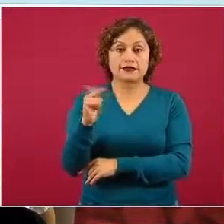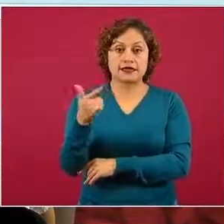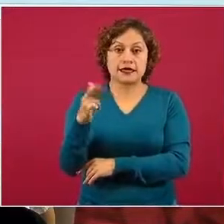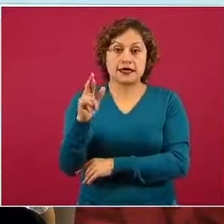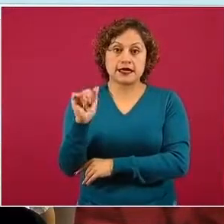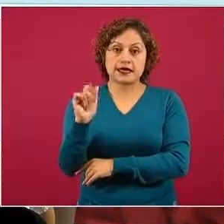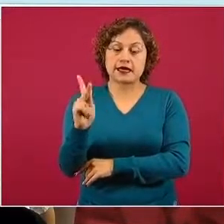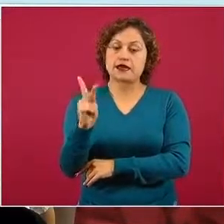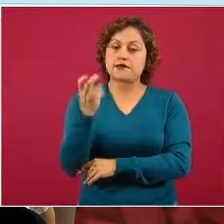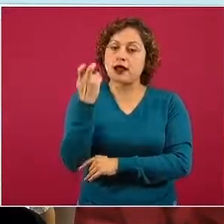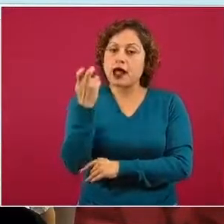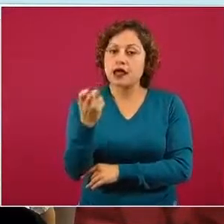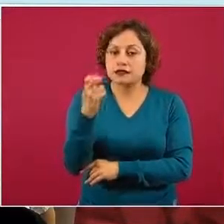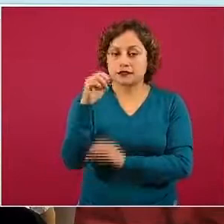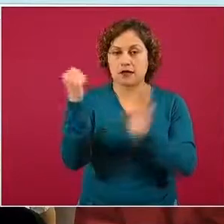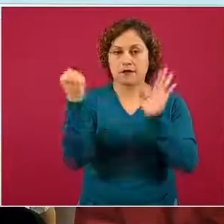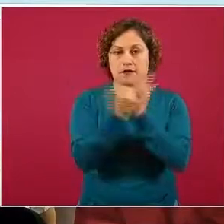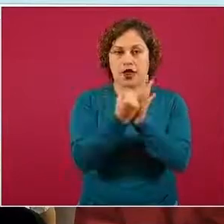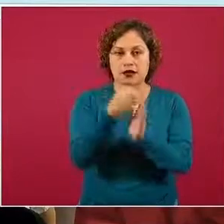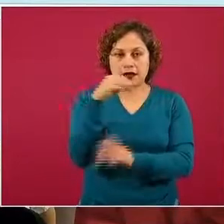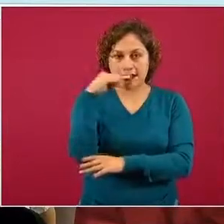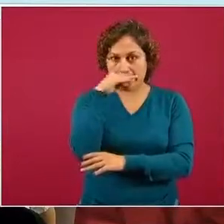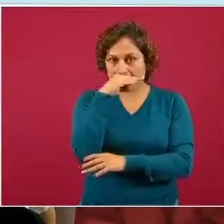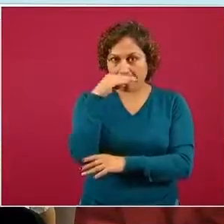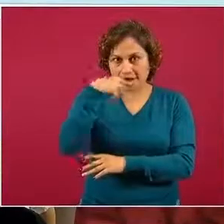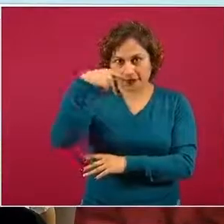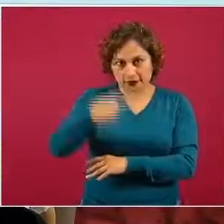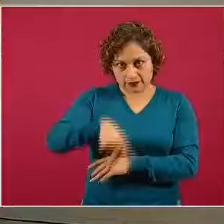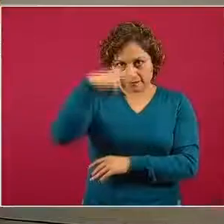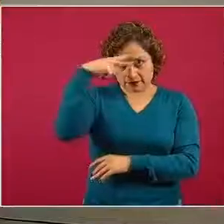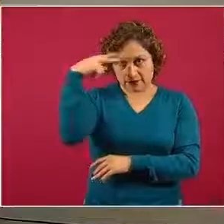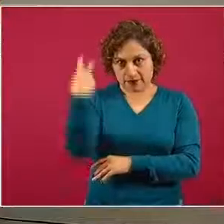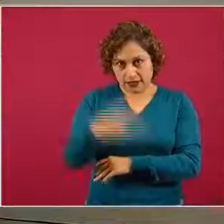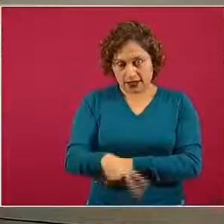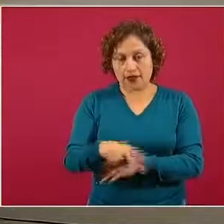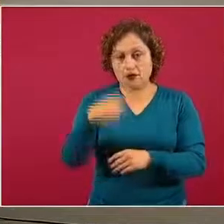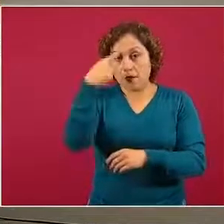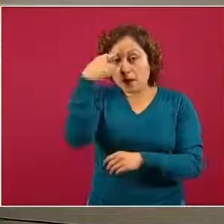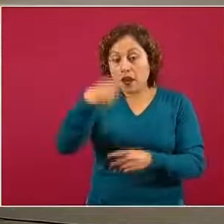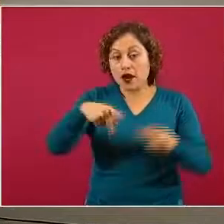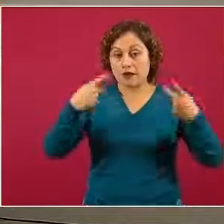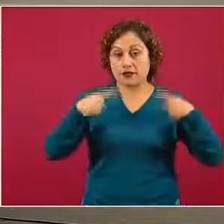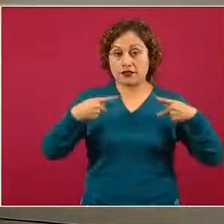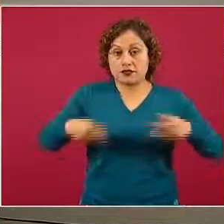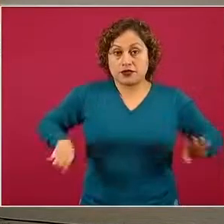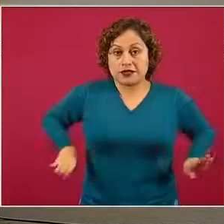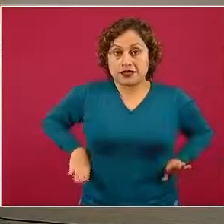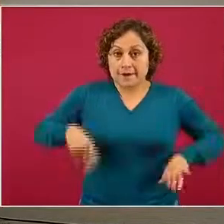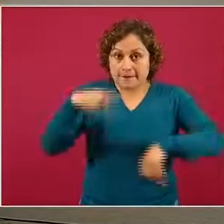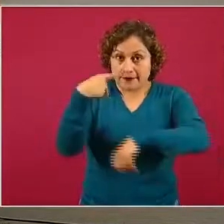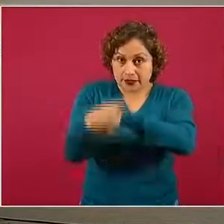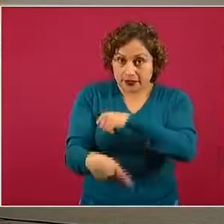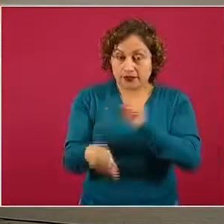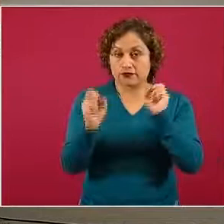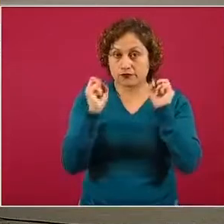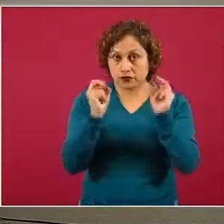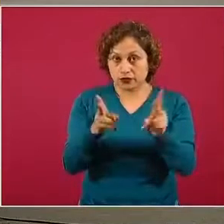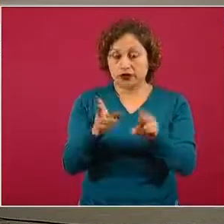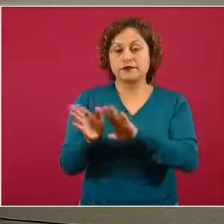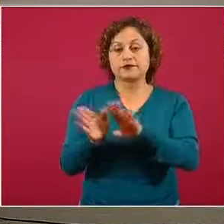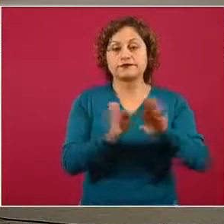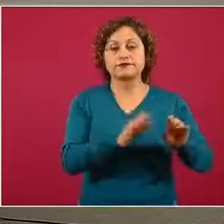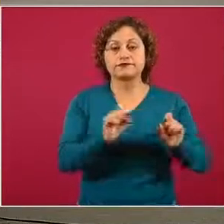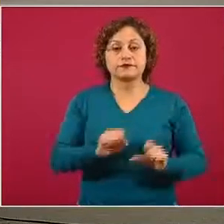gratuita para todos los grupos de riesgo en México. Y bien, pasemos ahora a un grupo de diapositivas